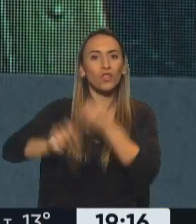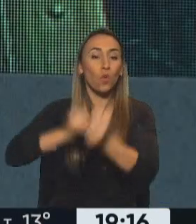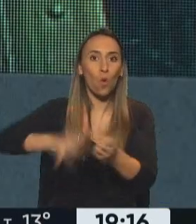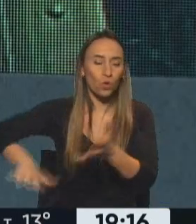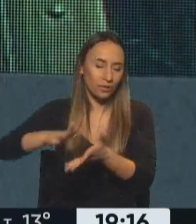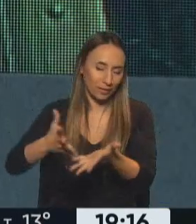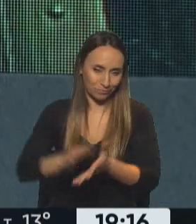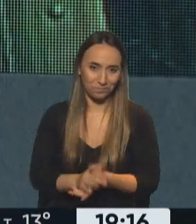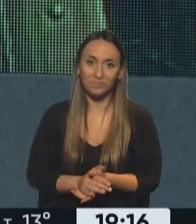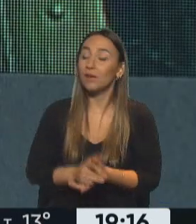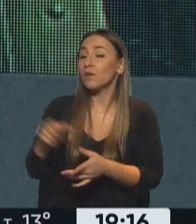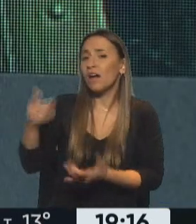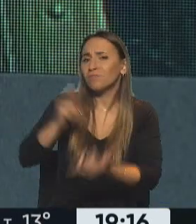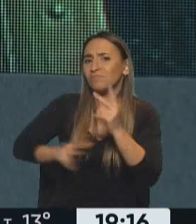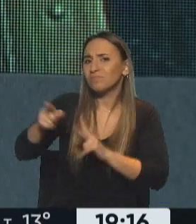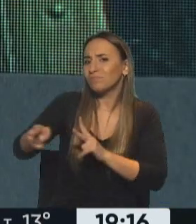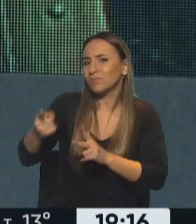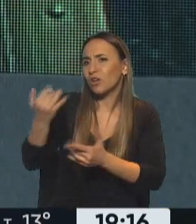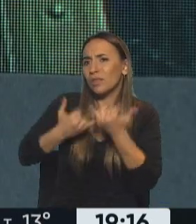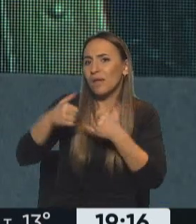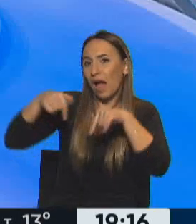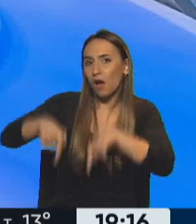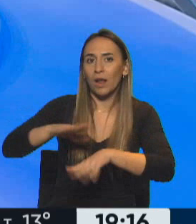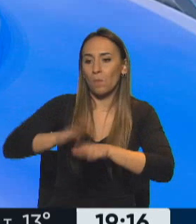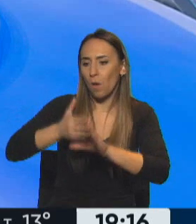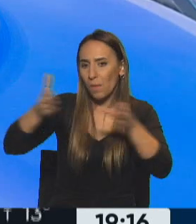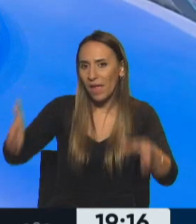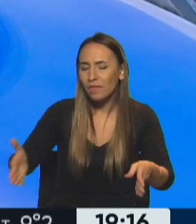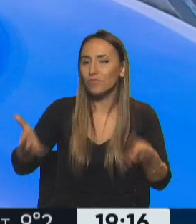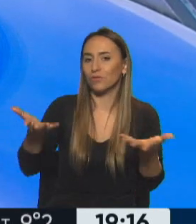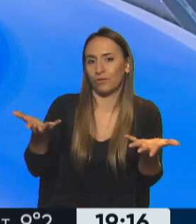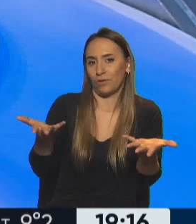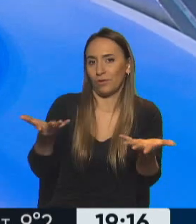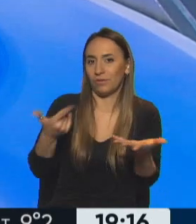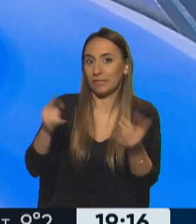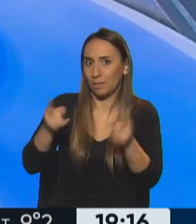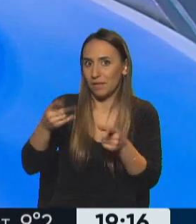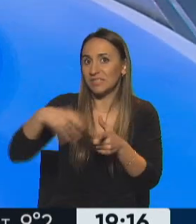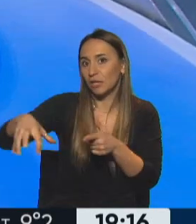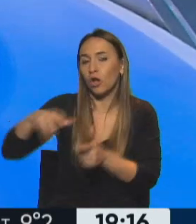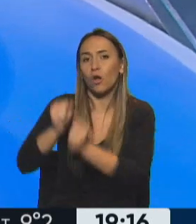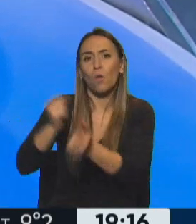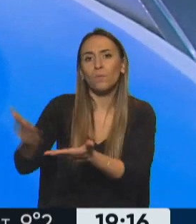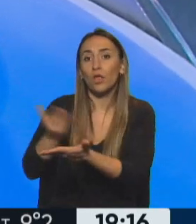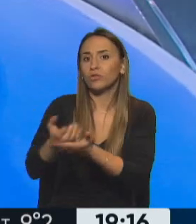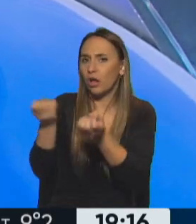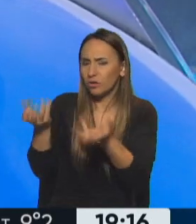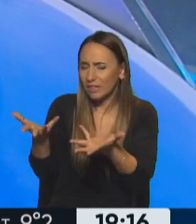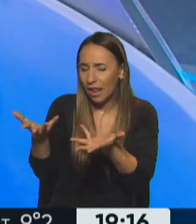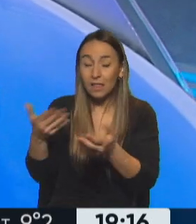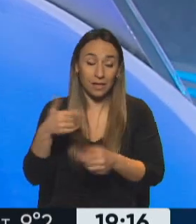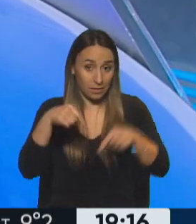¿Cómo define este momento en el que les toca llegar y cómo ve el sector justamente que le toca, que tiene que ver con la producción? Sector, un momento